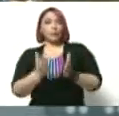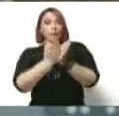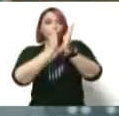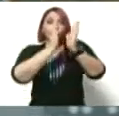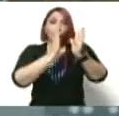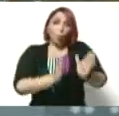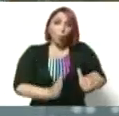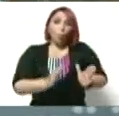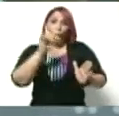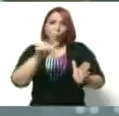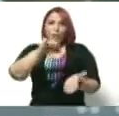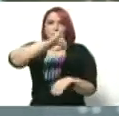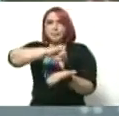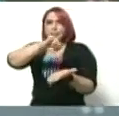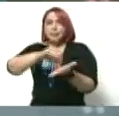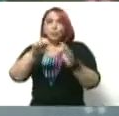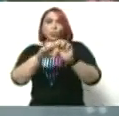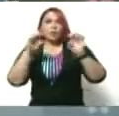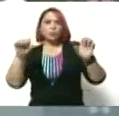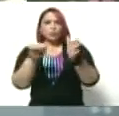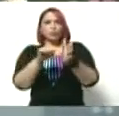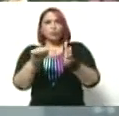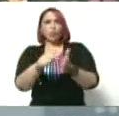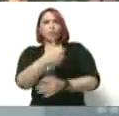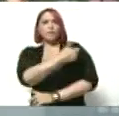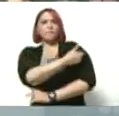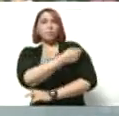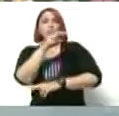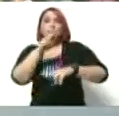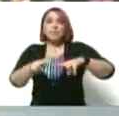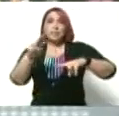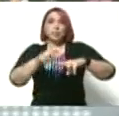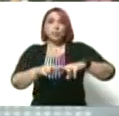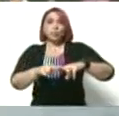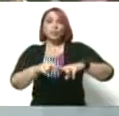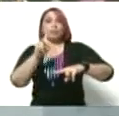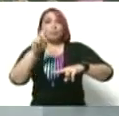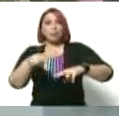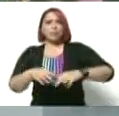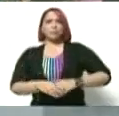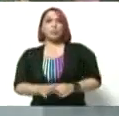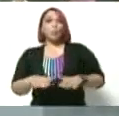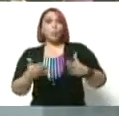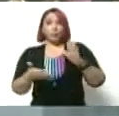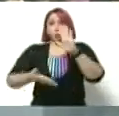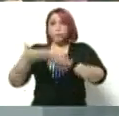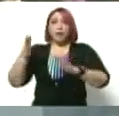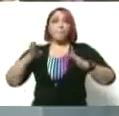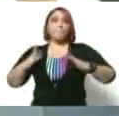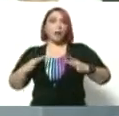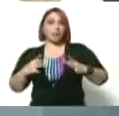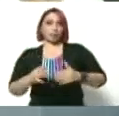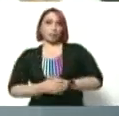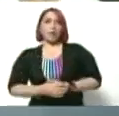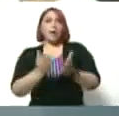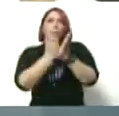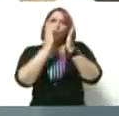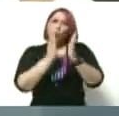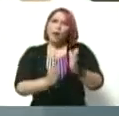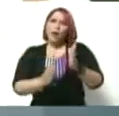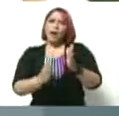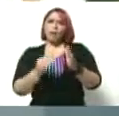en los centros de educación donde se están vacunando los niños incluso cuando salgan de vacaciones la escuela van